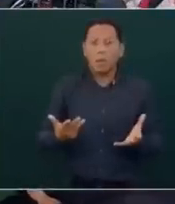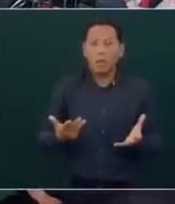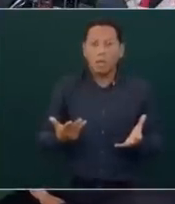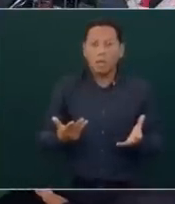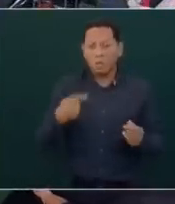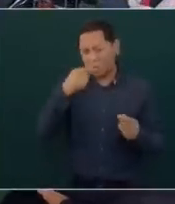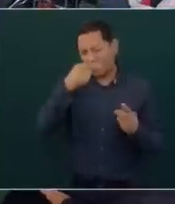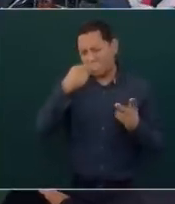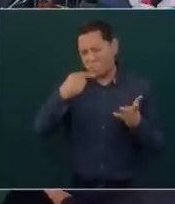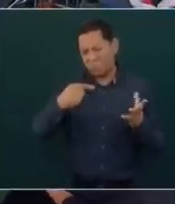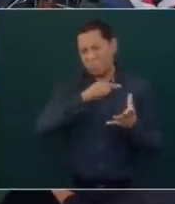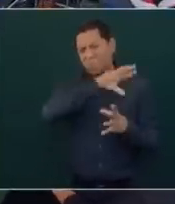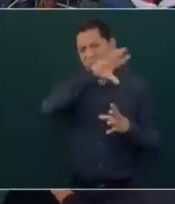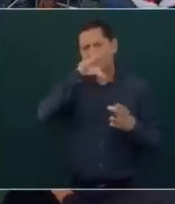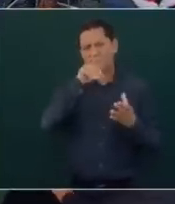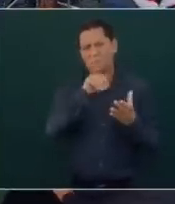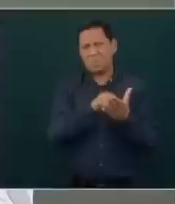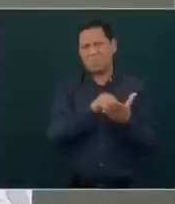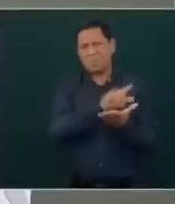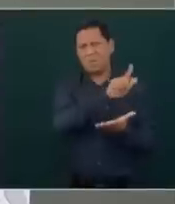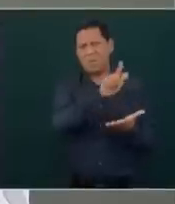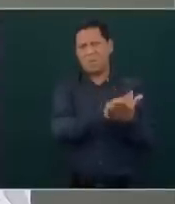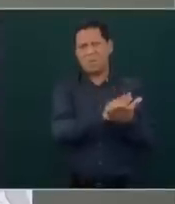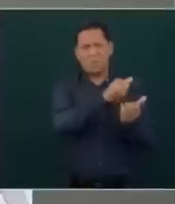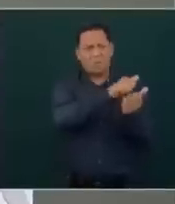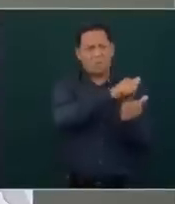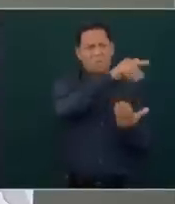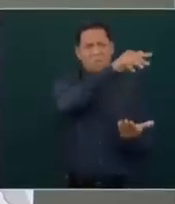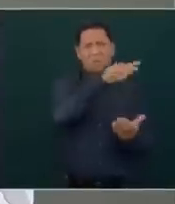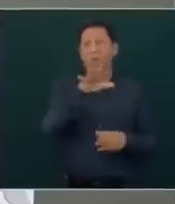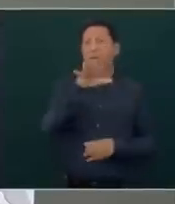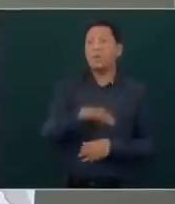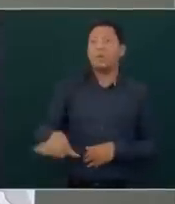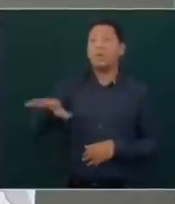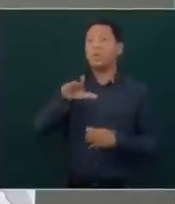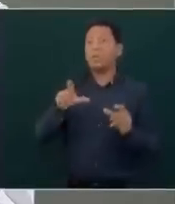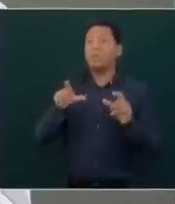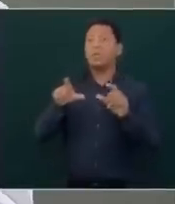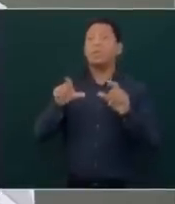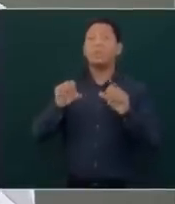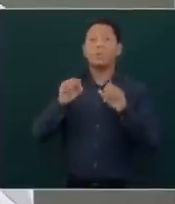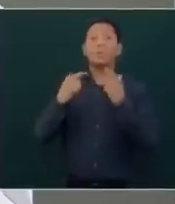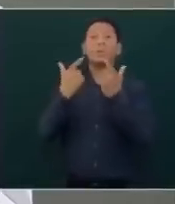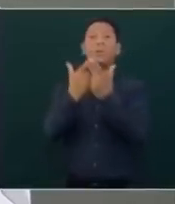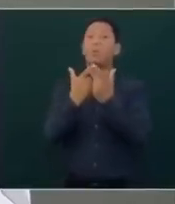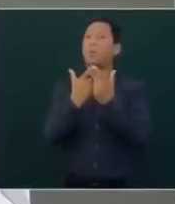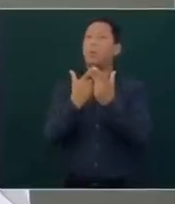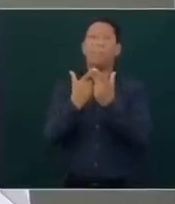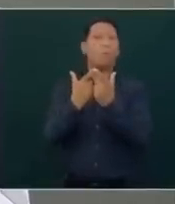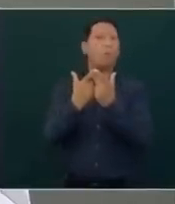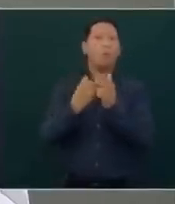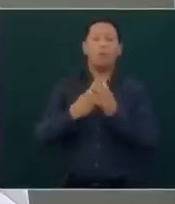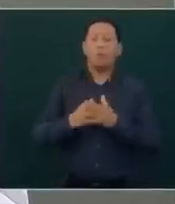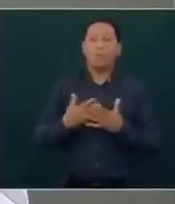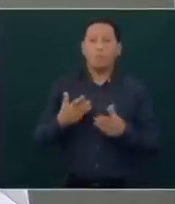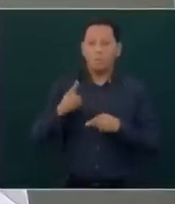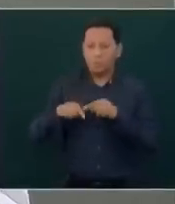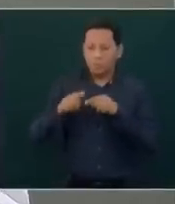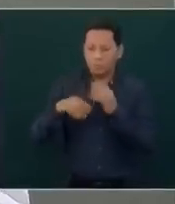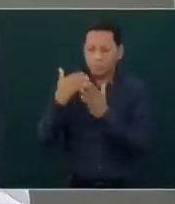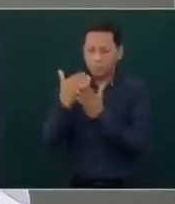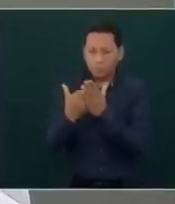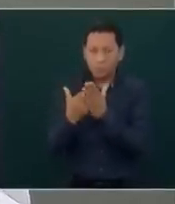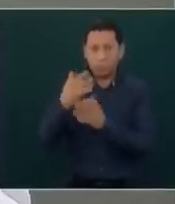Todas las reformas fueron para afectar la seguridad social, para entregar los bienes de la nación,